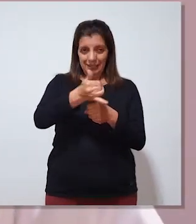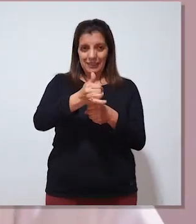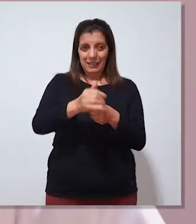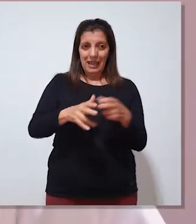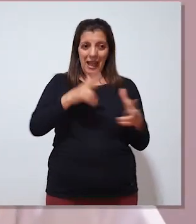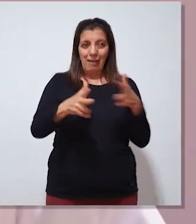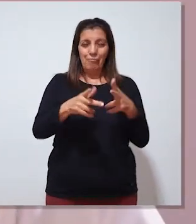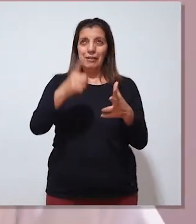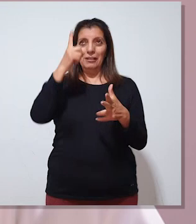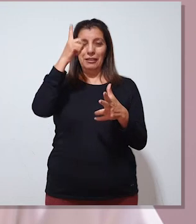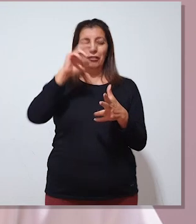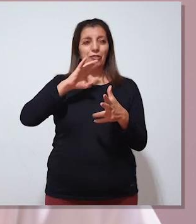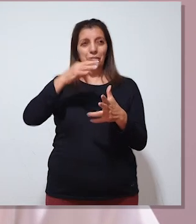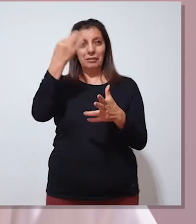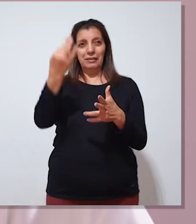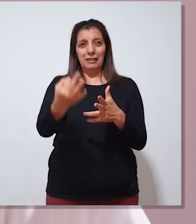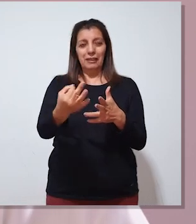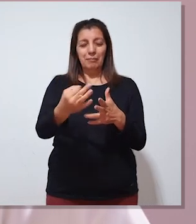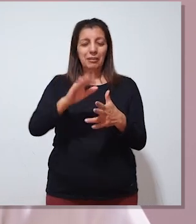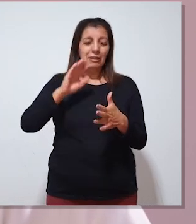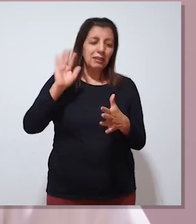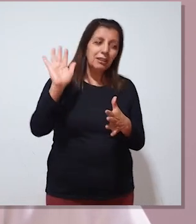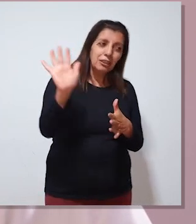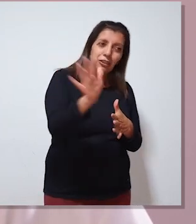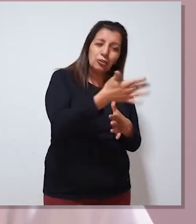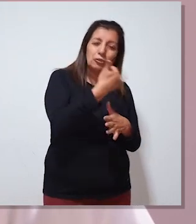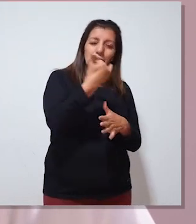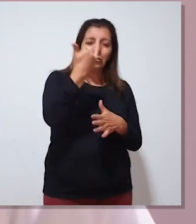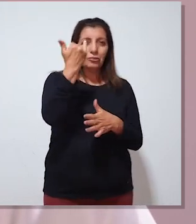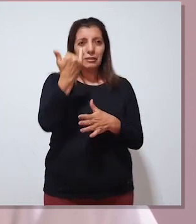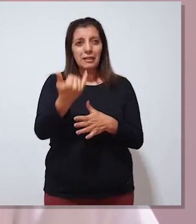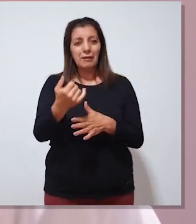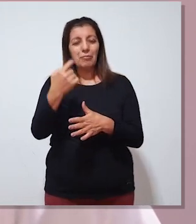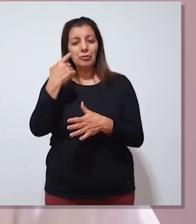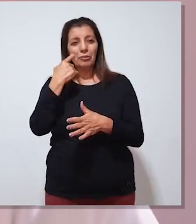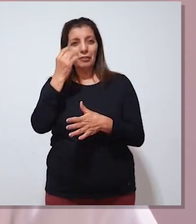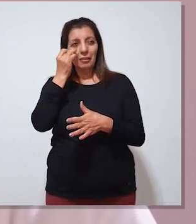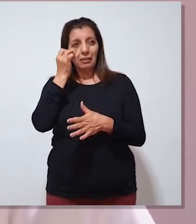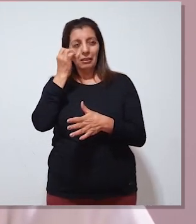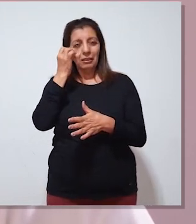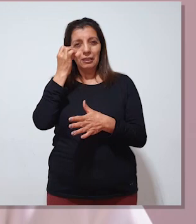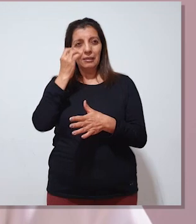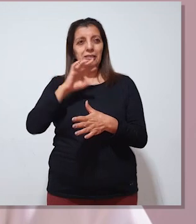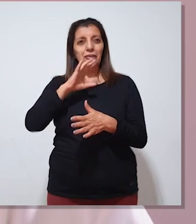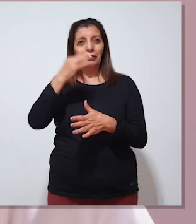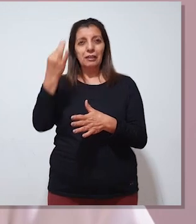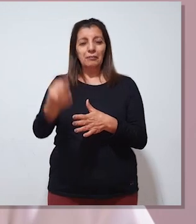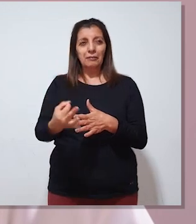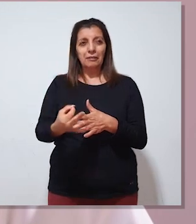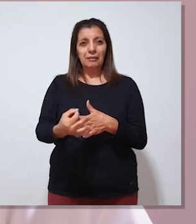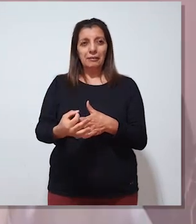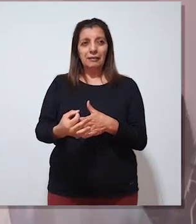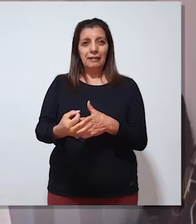fraterna donde seamos testigos de la verdad, constructores de la paz y servidores de los más